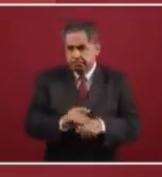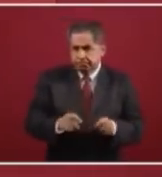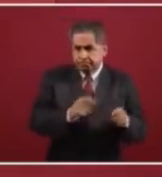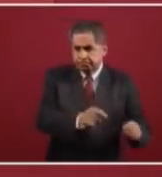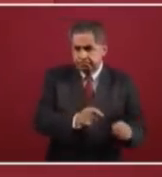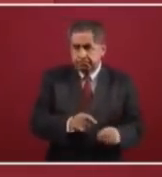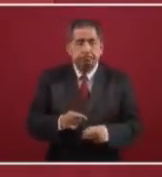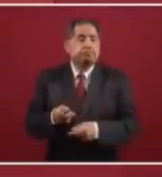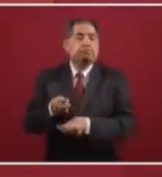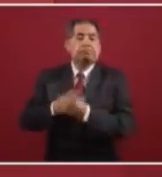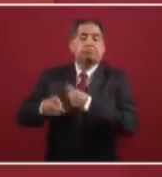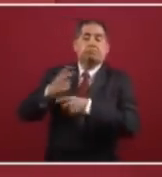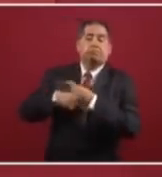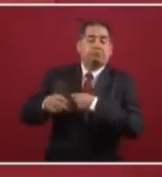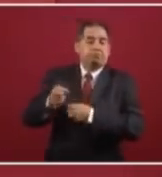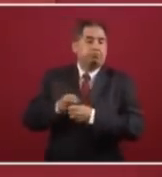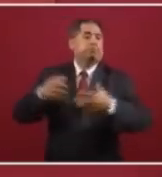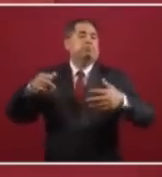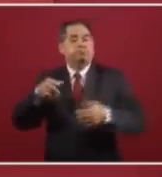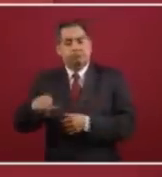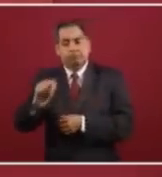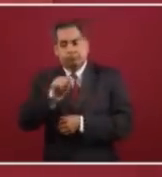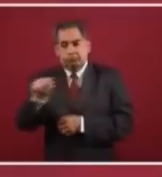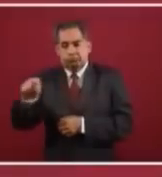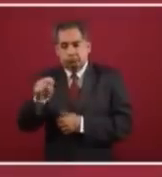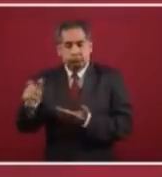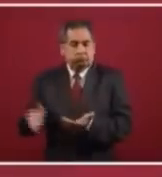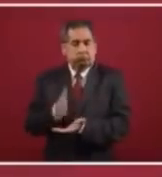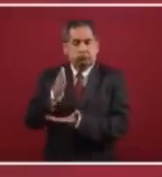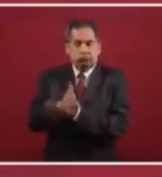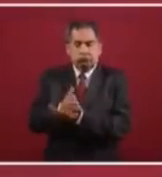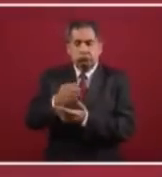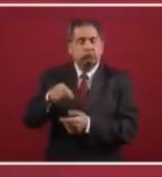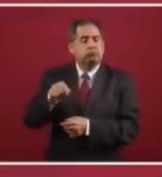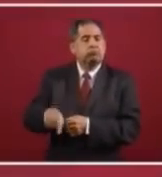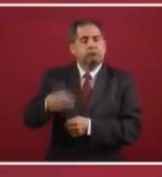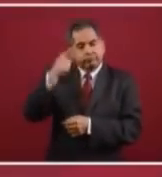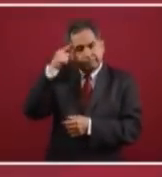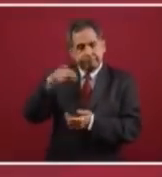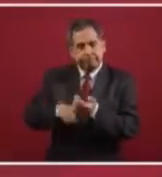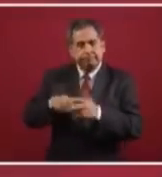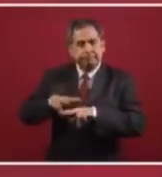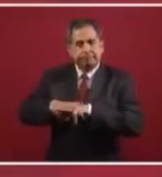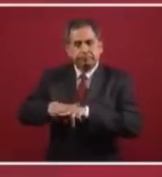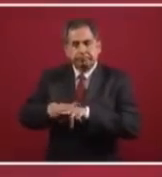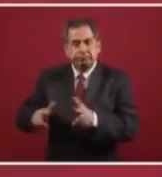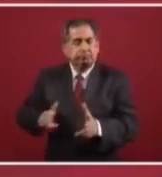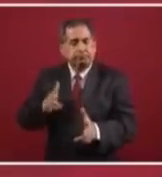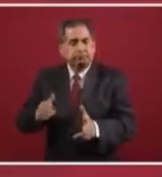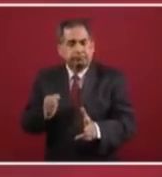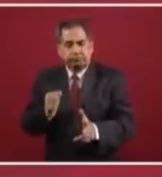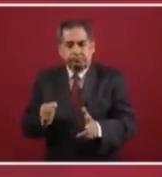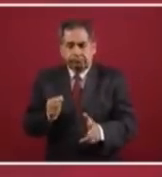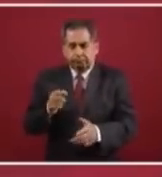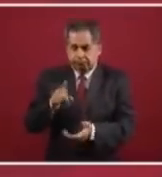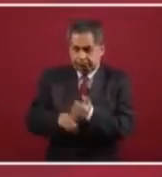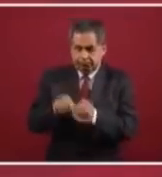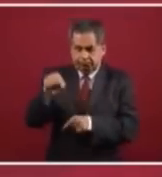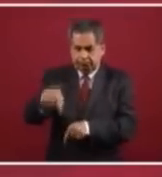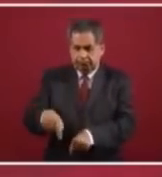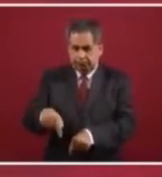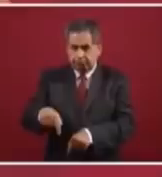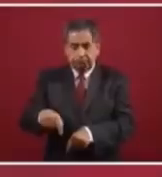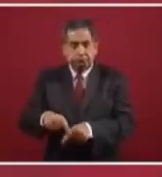se convierte en una estación del tren importante, en un cruce de